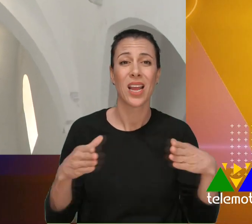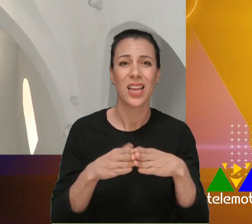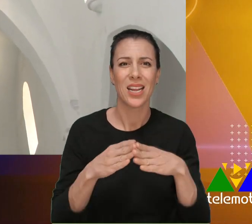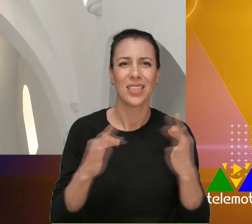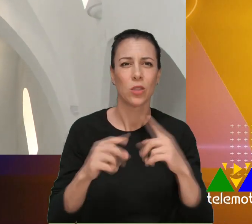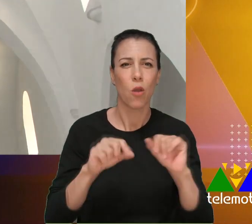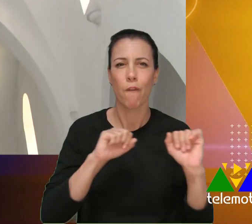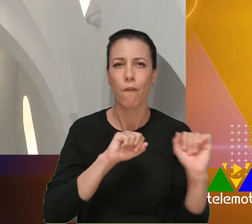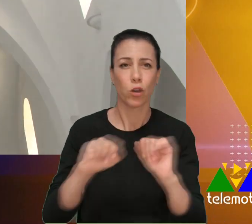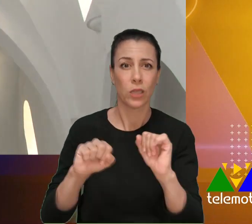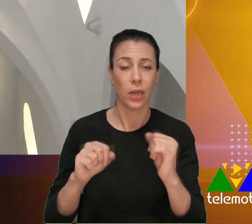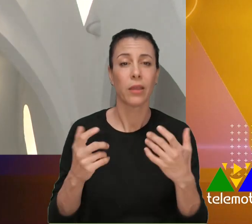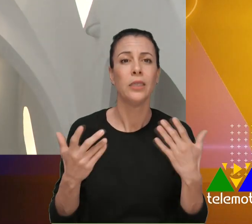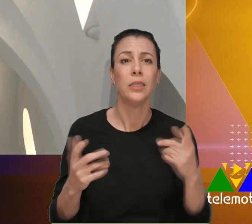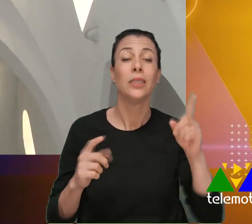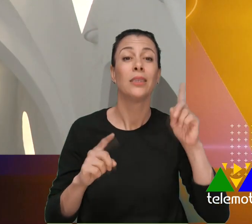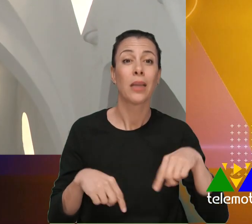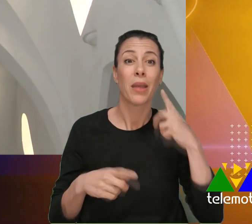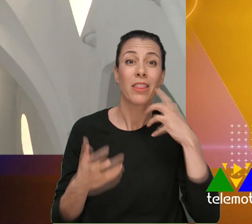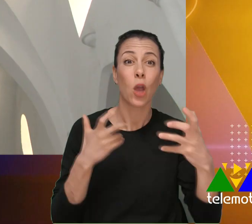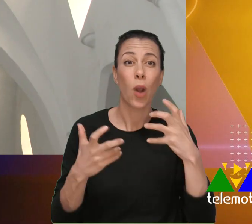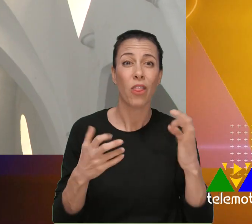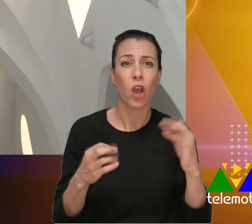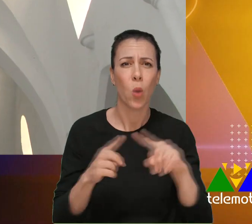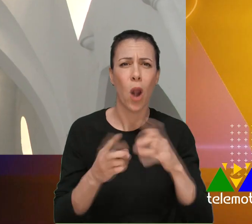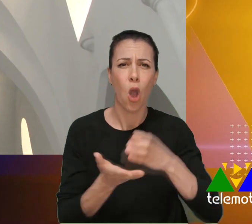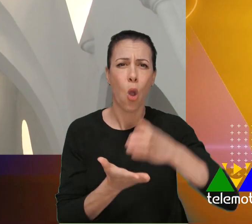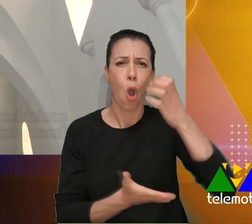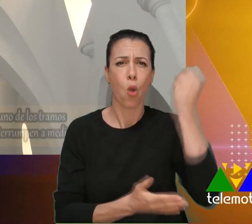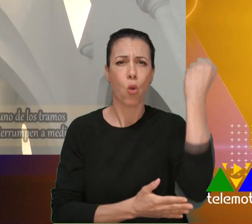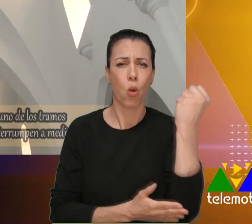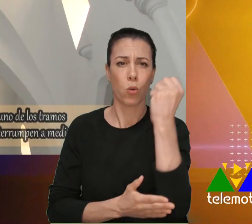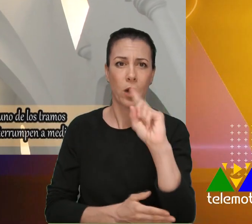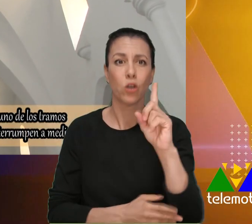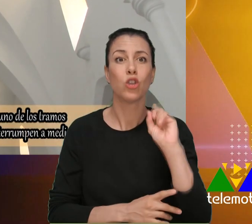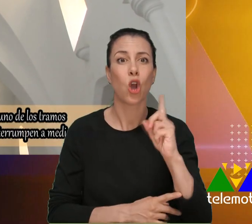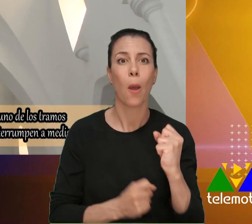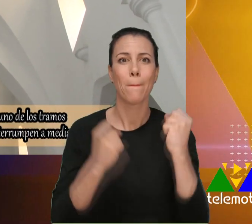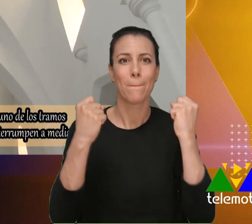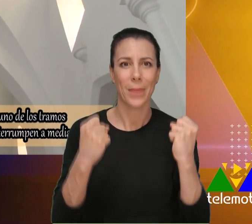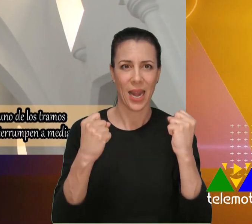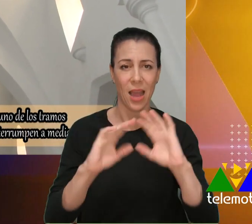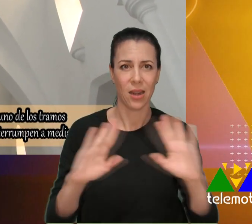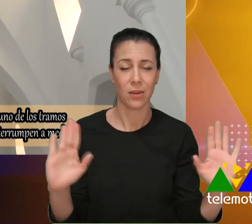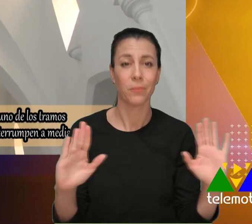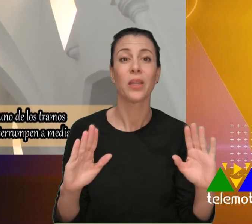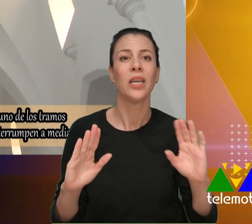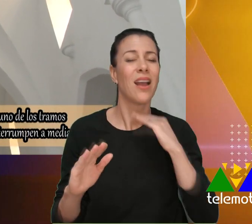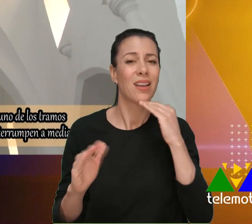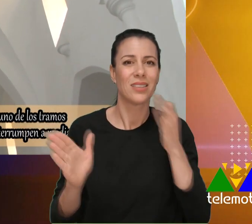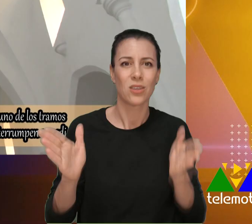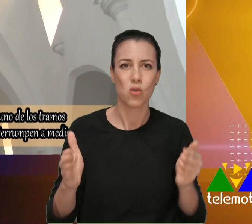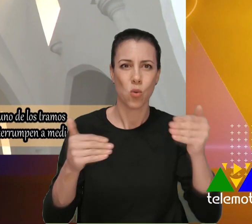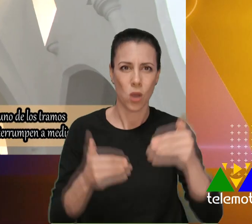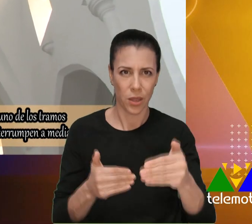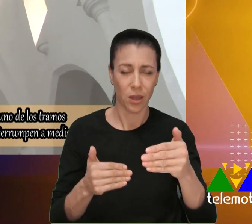No se utiliza la decoración de columna, se utiliza el pilar. Es un pilar muy poderoso, de planta casi cuadrada